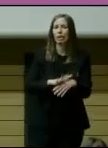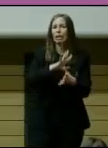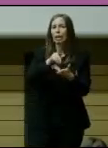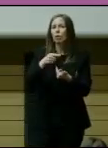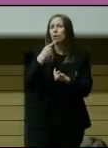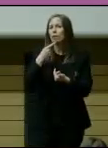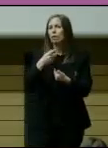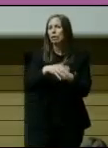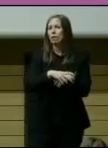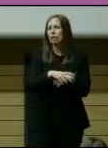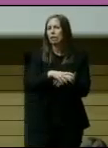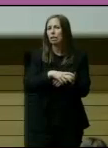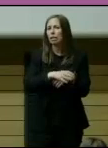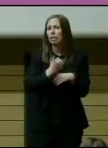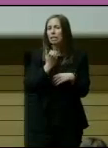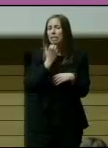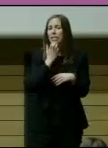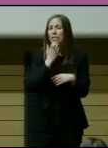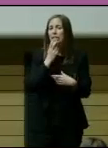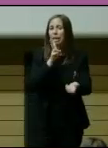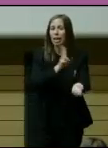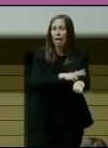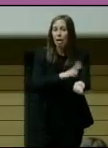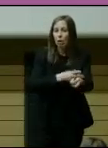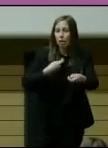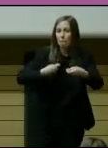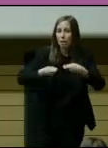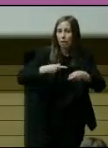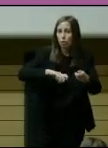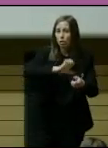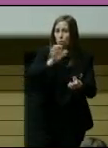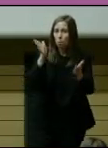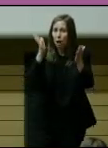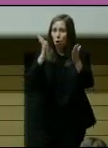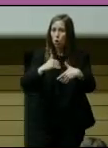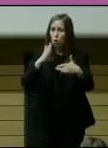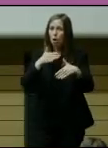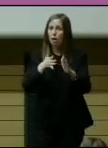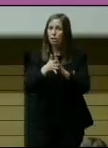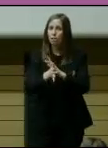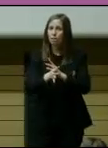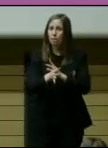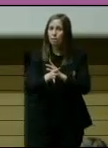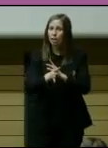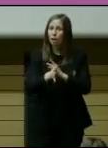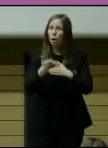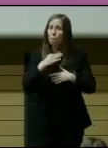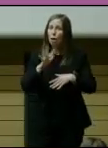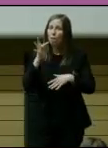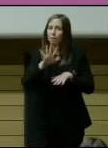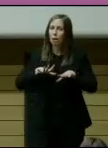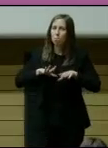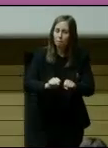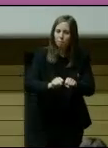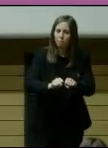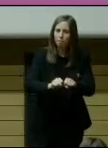la UNODC? La ausencia de esta heroína en los mercados europeos deja un hueco al fentanilo, y